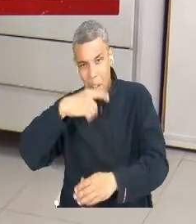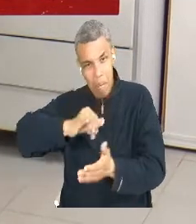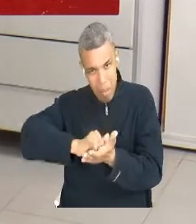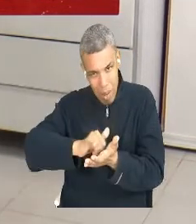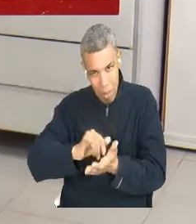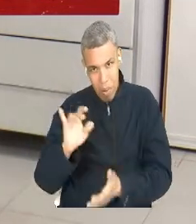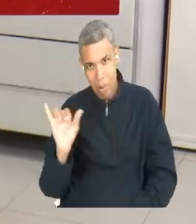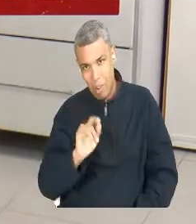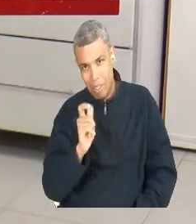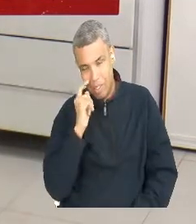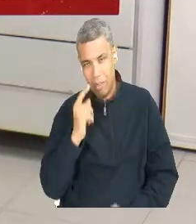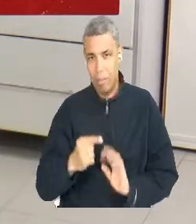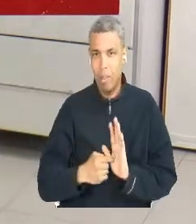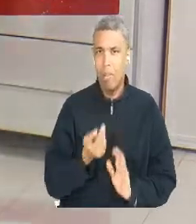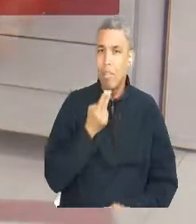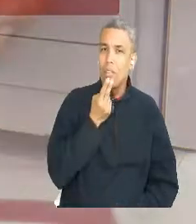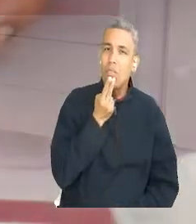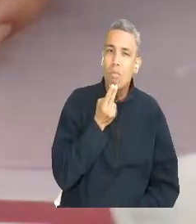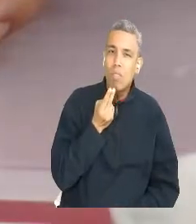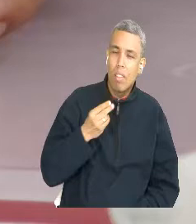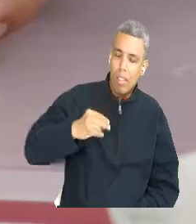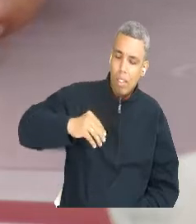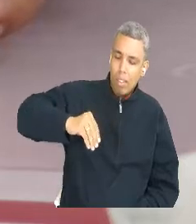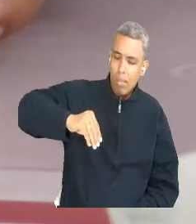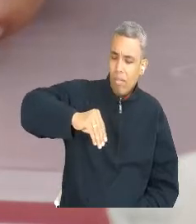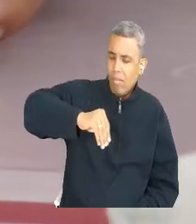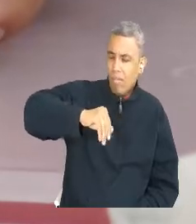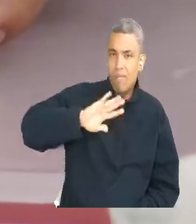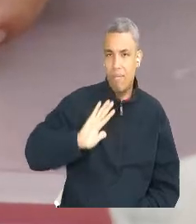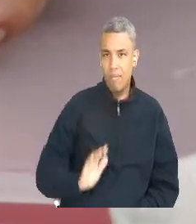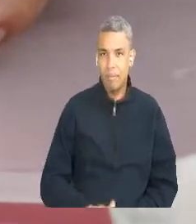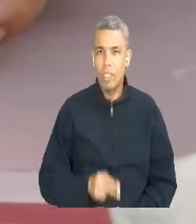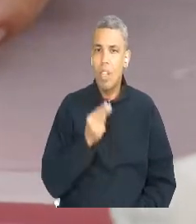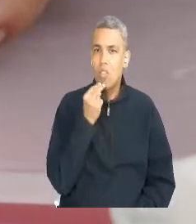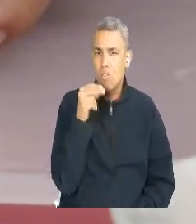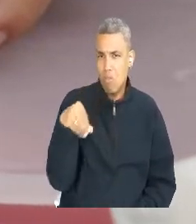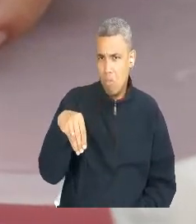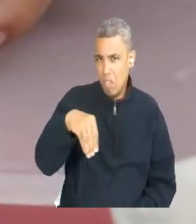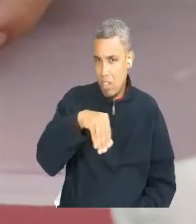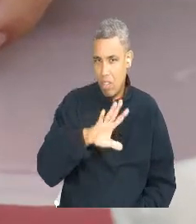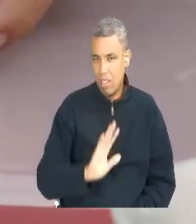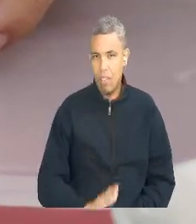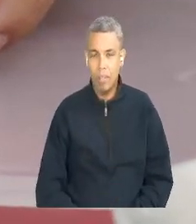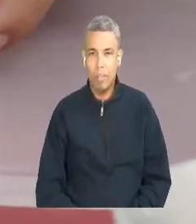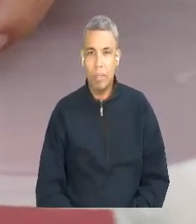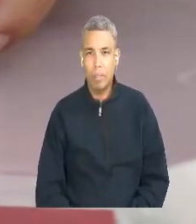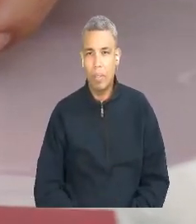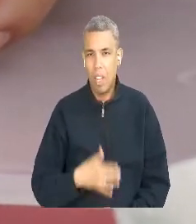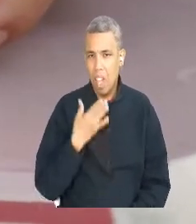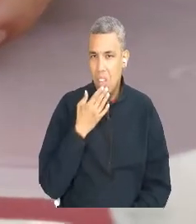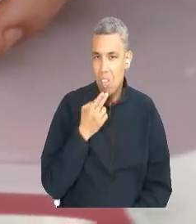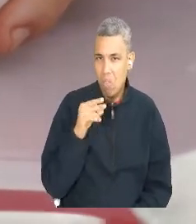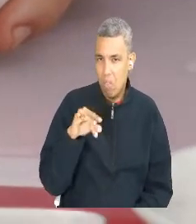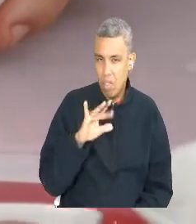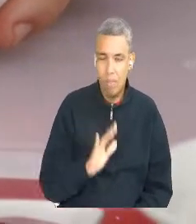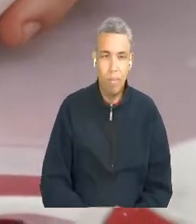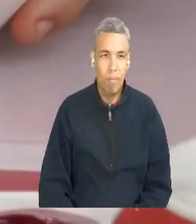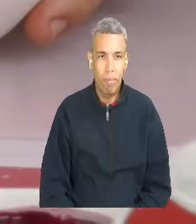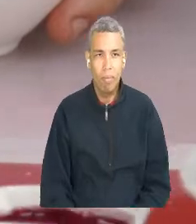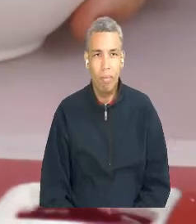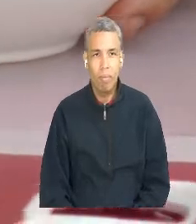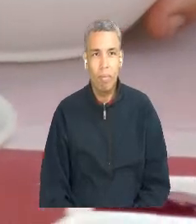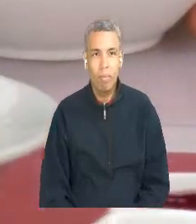vieron, tiene azúcar, que la idea es que va a ser dulce. Ok. Entonces, muy chévere. Bueno, vamos a ver